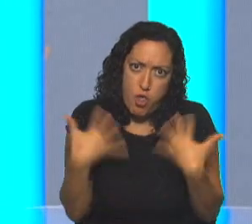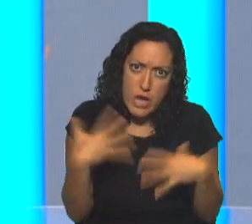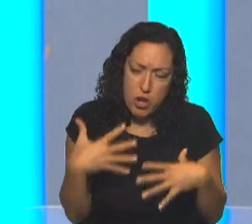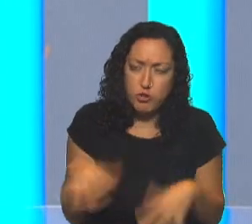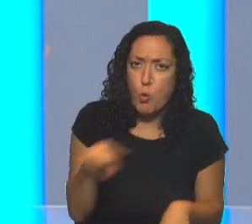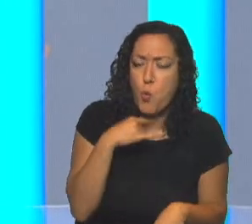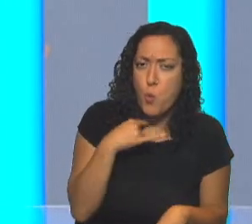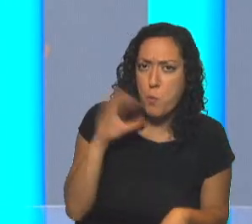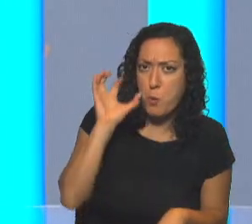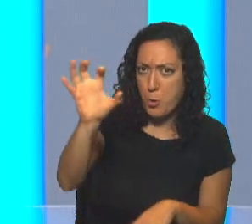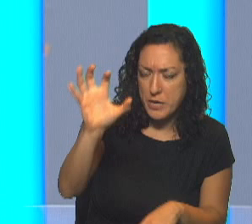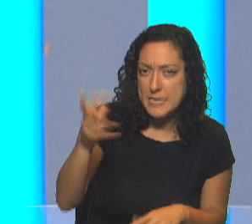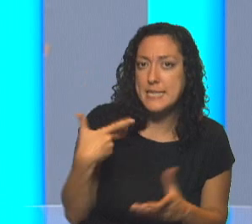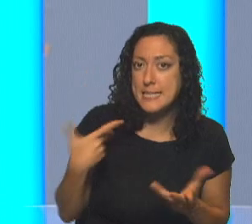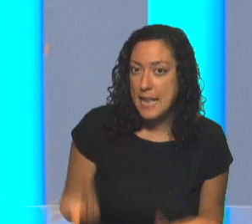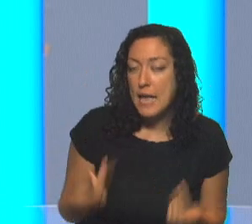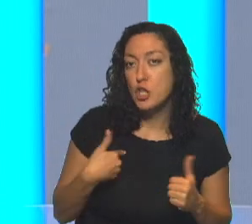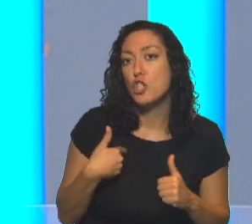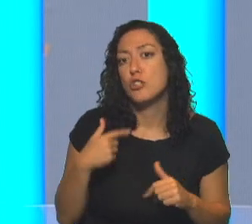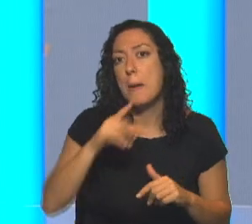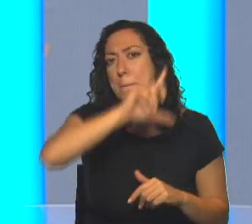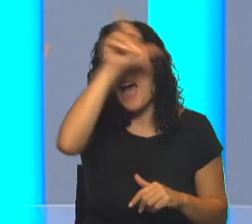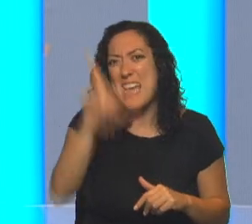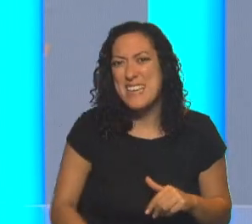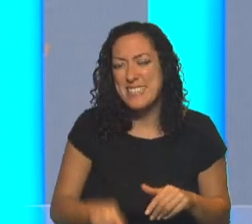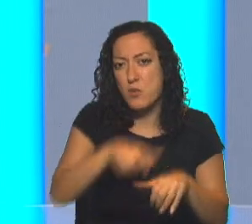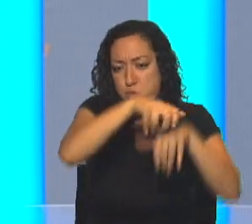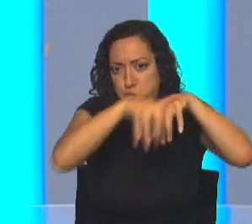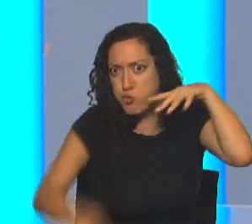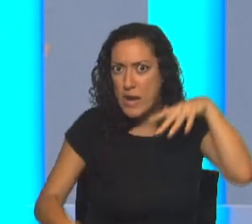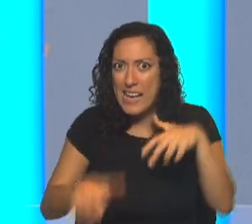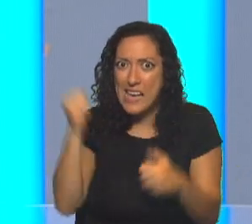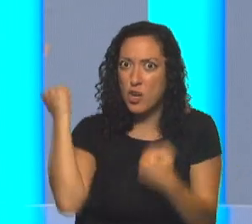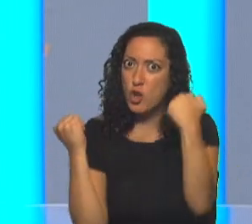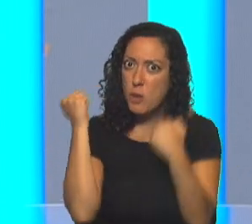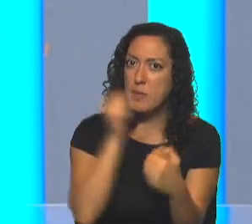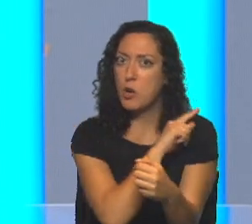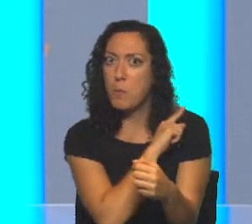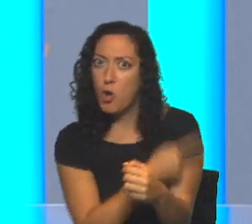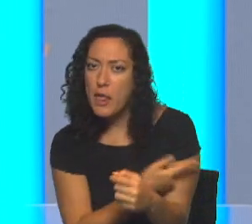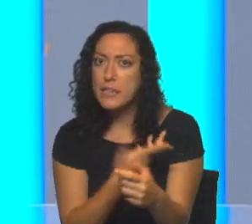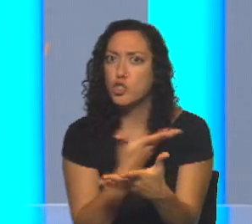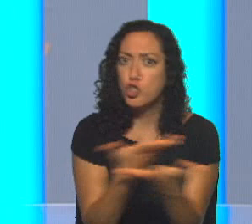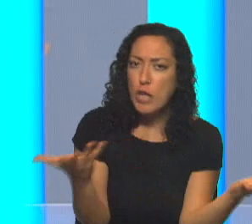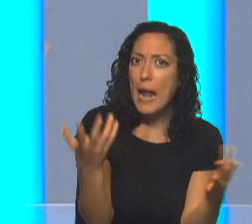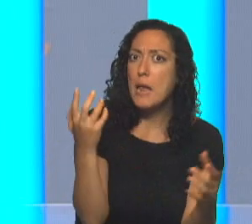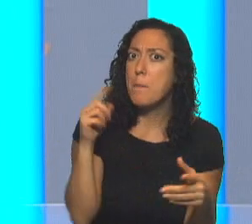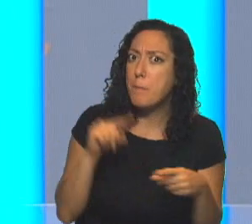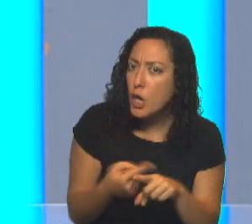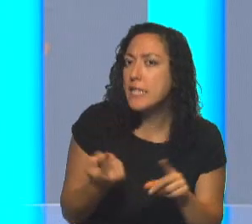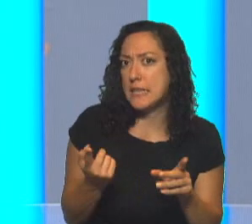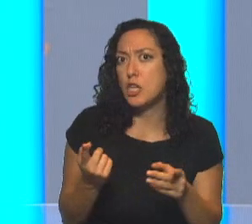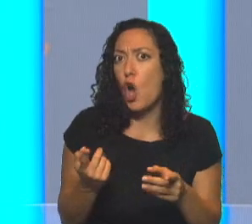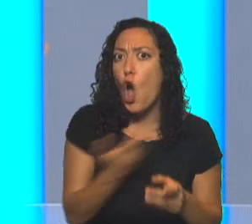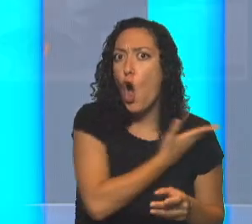y extendió ese poder a gran parte del país, un poder económico, pero también social y político. Tuvo relaciones con todos